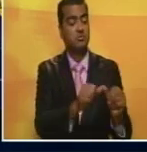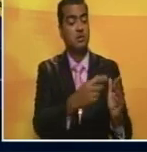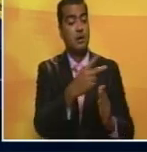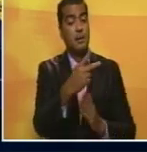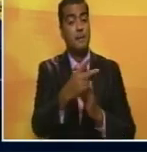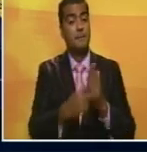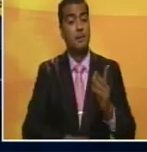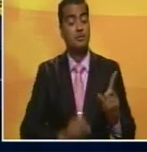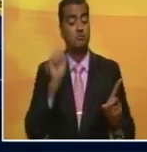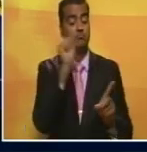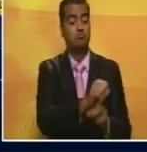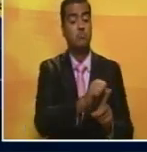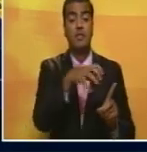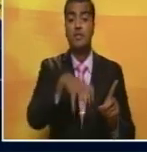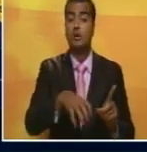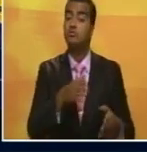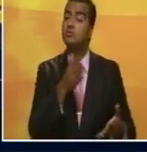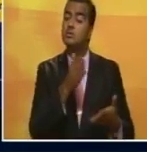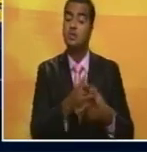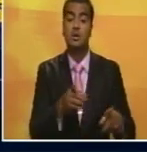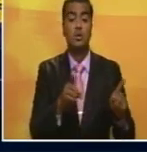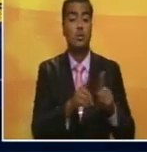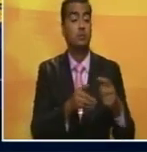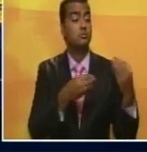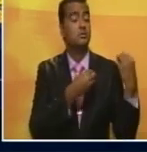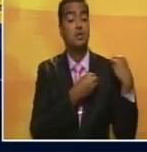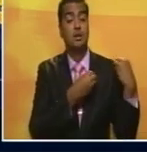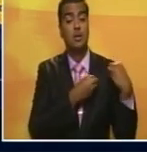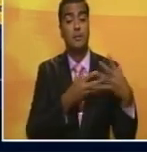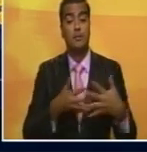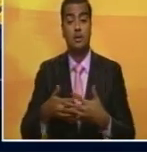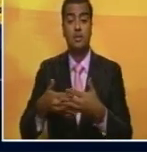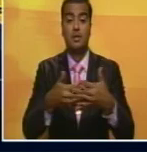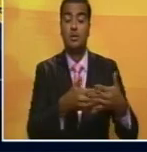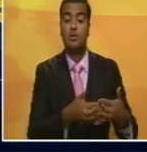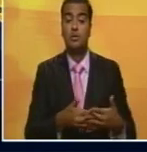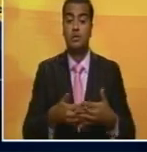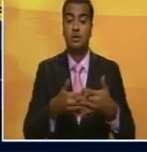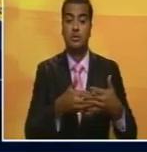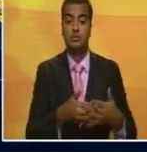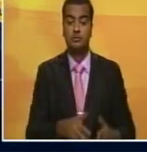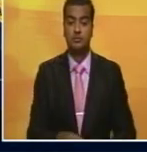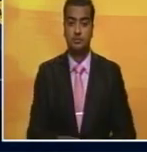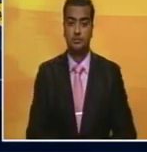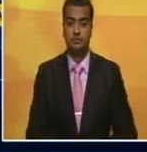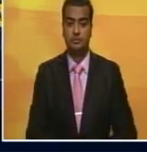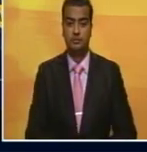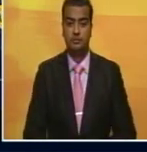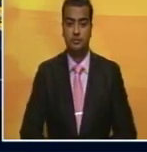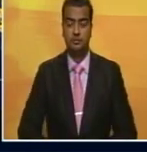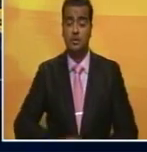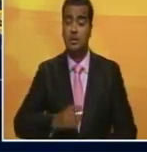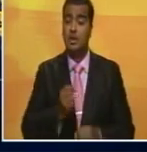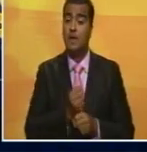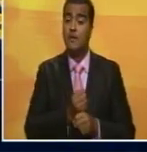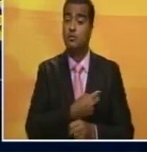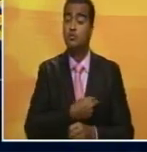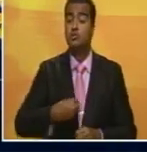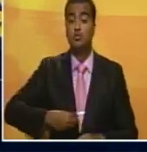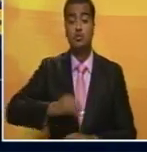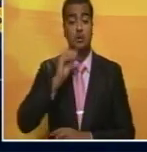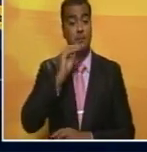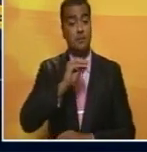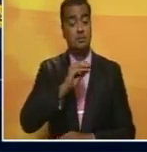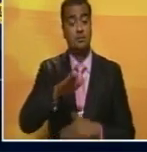plan del golpe de Estado y siguen siendo dirigidos por los Estados Unidos de Norteamérica. Bajo este esquema llamamos a los